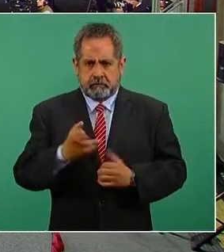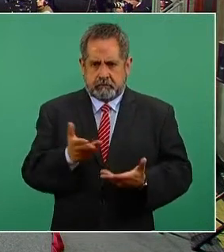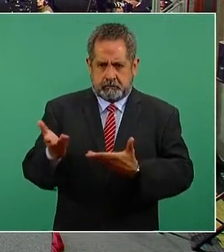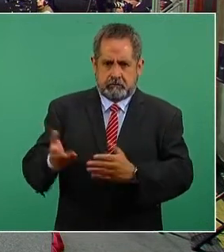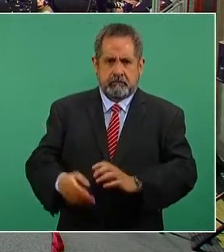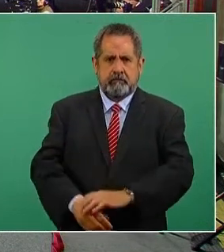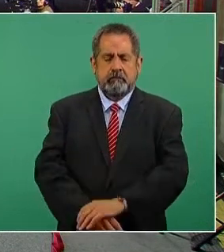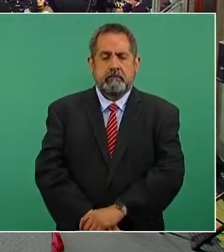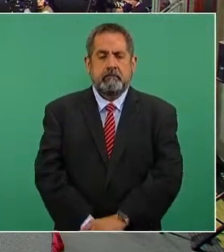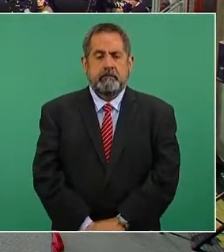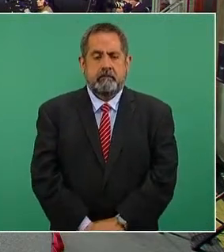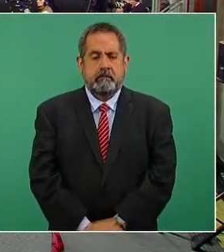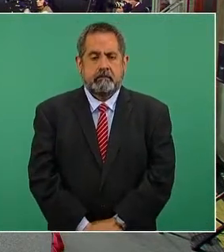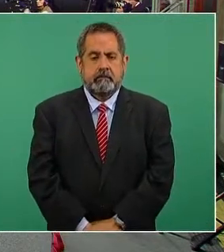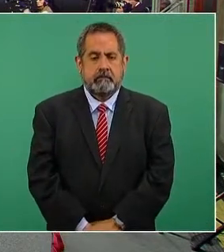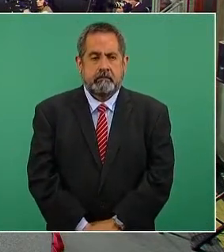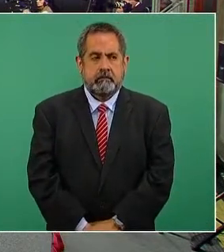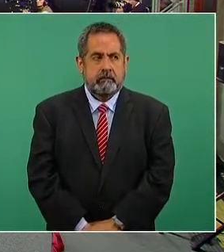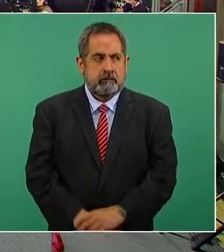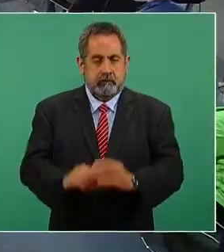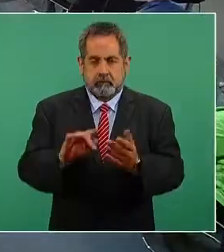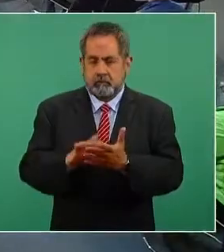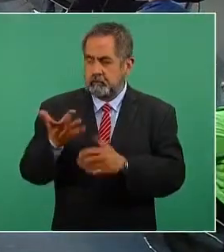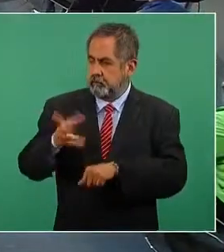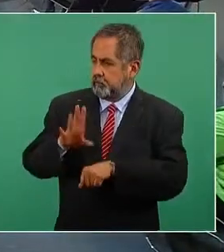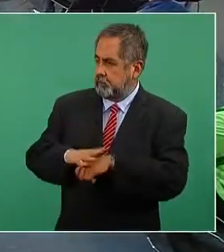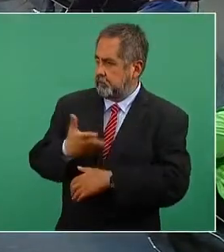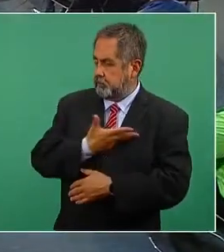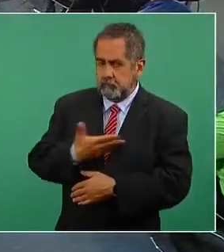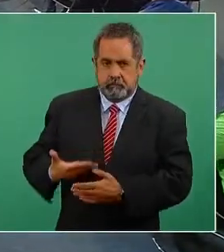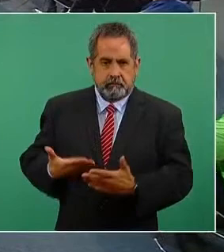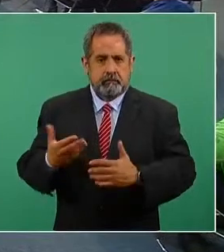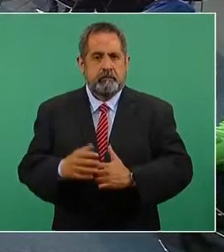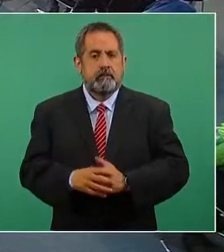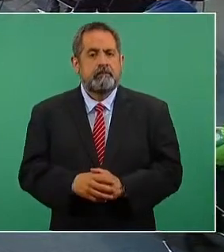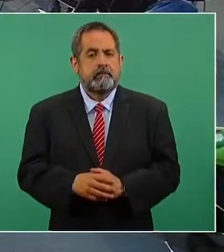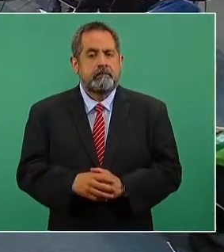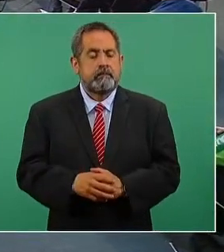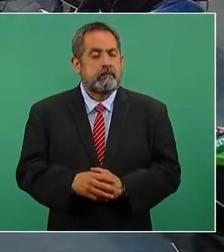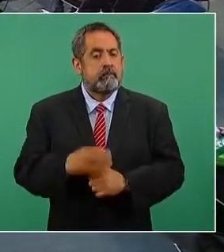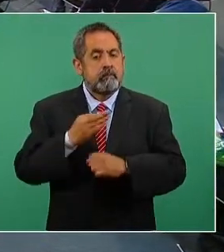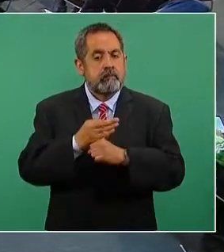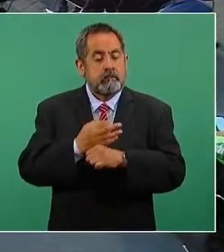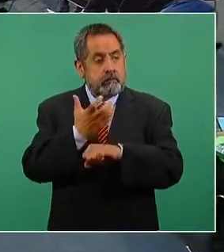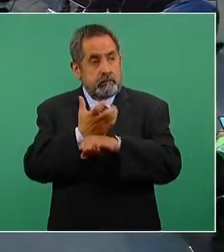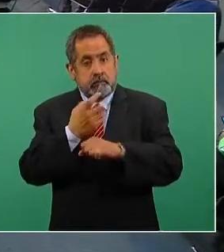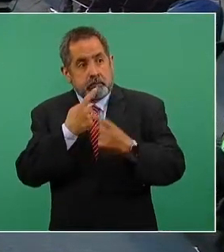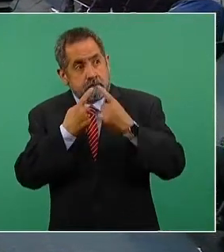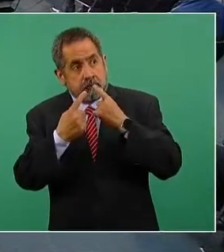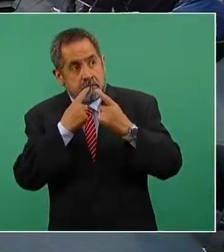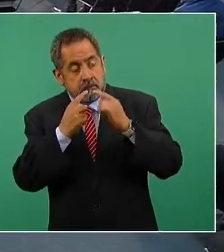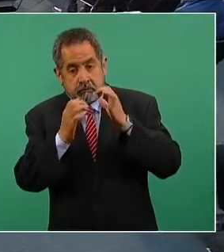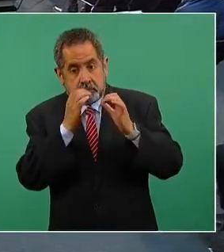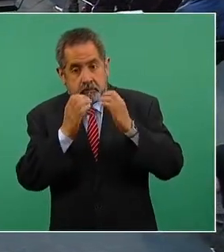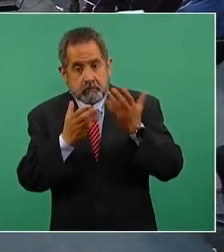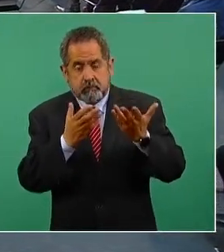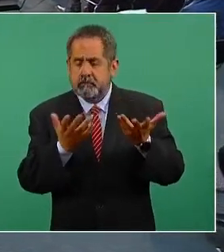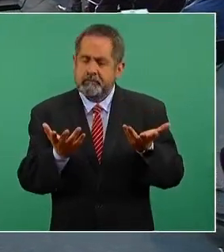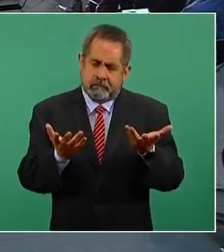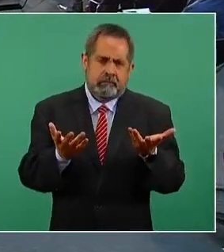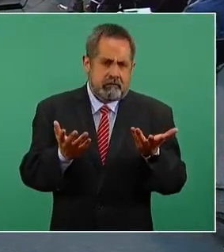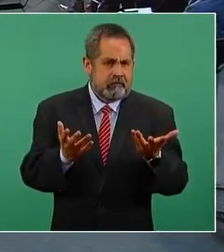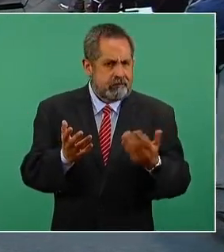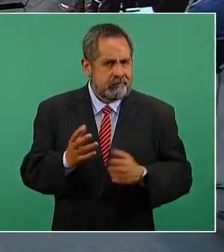ayude a responder. Sí, muchas gracias. Con su permiso, señor presidente. Bueno, las conversaciones con Estados Unidos parten